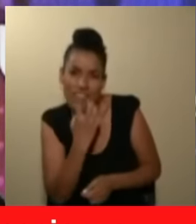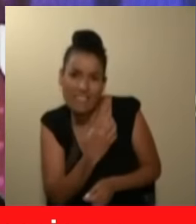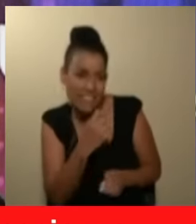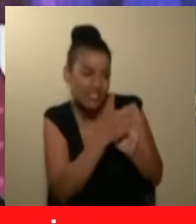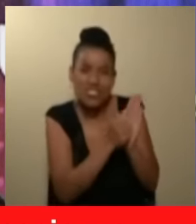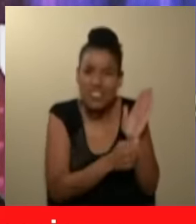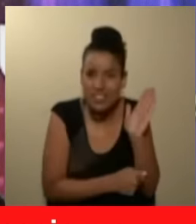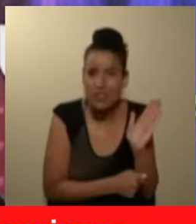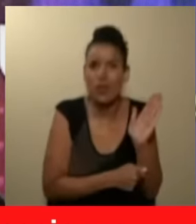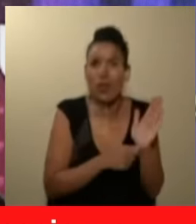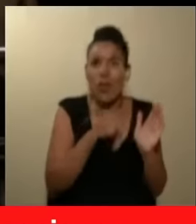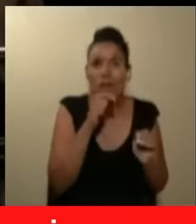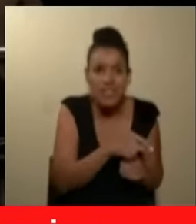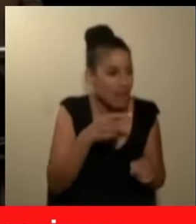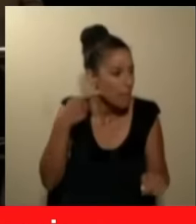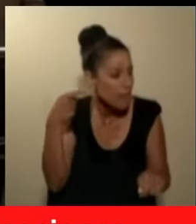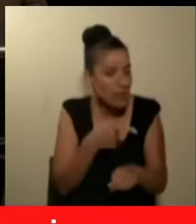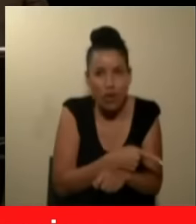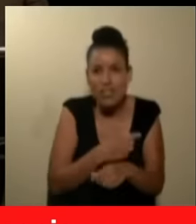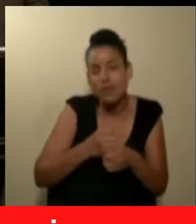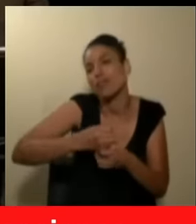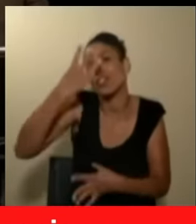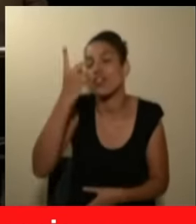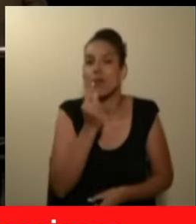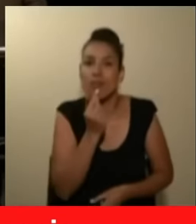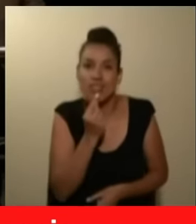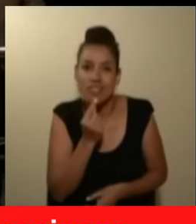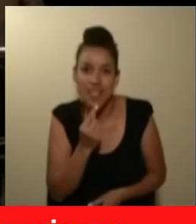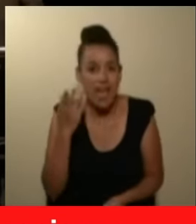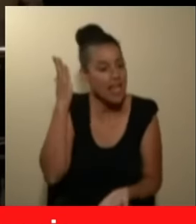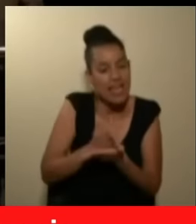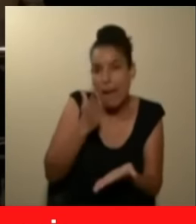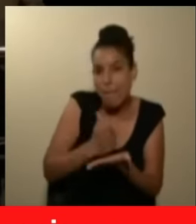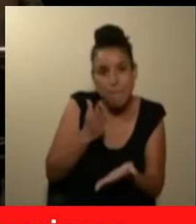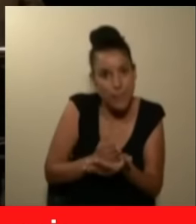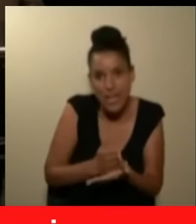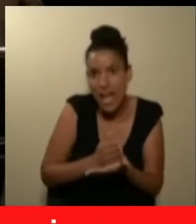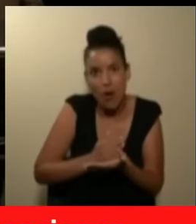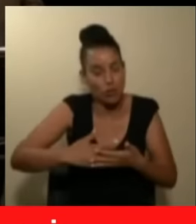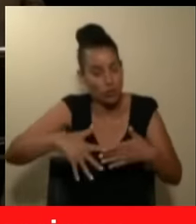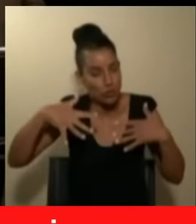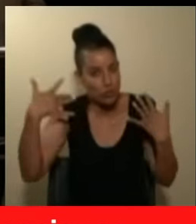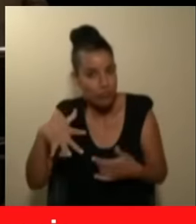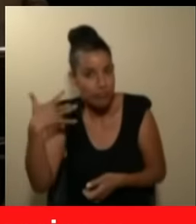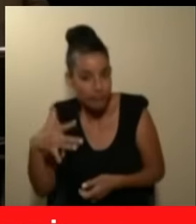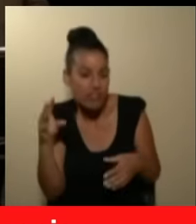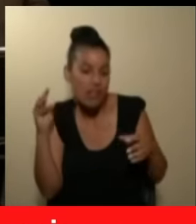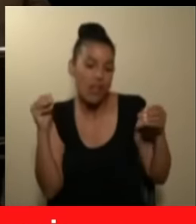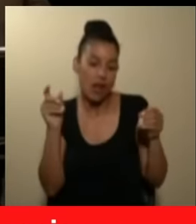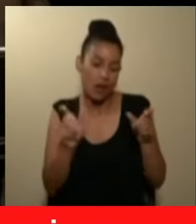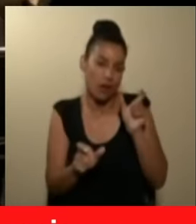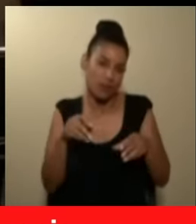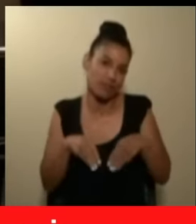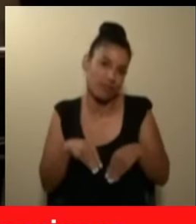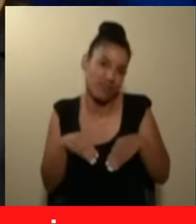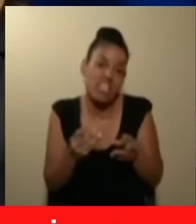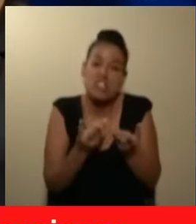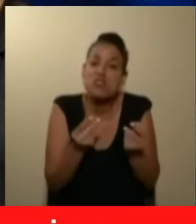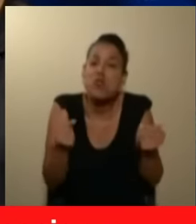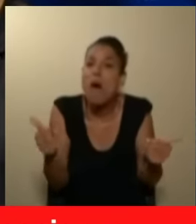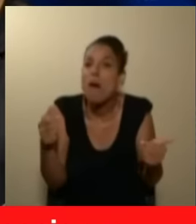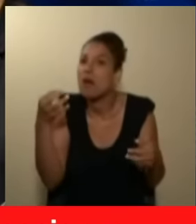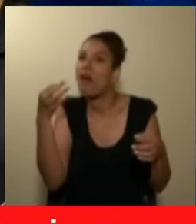de la profesionalización de la policía y las penas cuando son desproporcionadas con el débil y suaves con el crimen organizado.